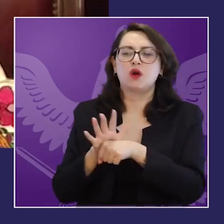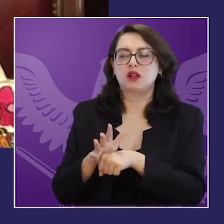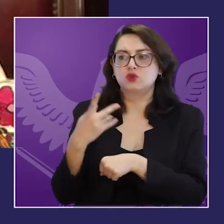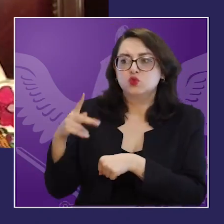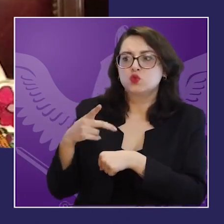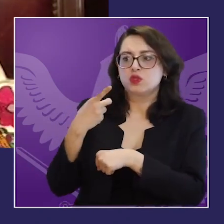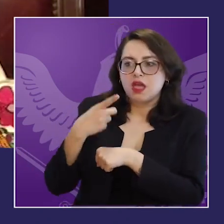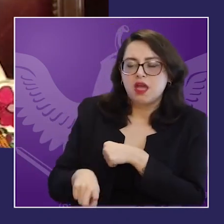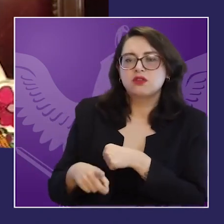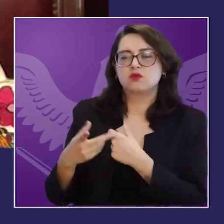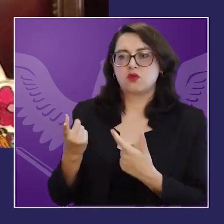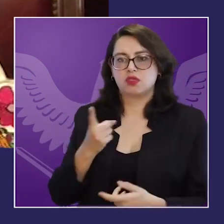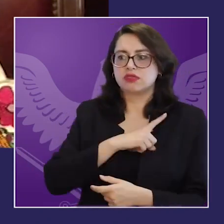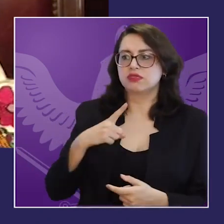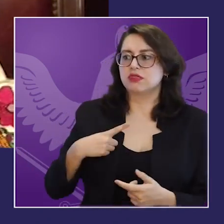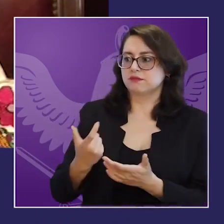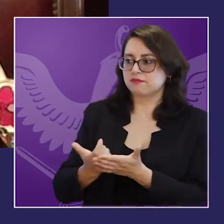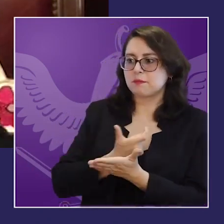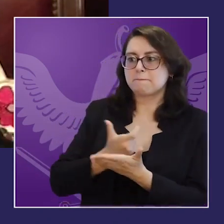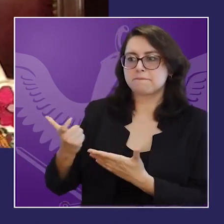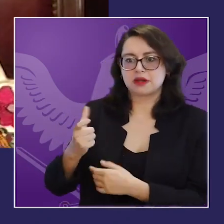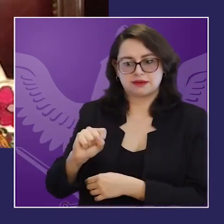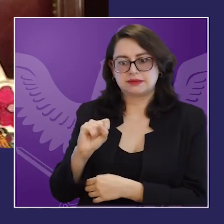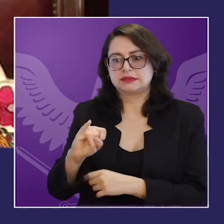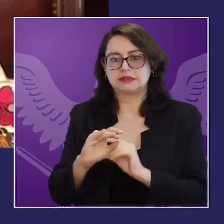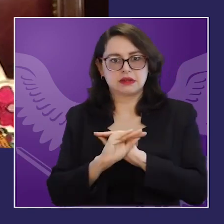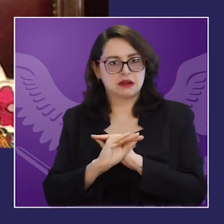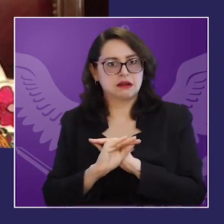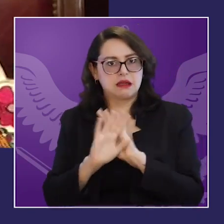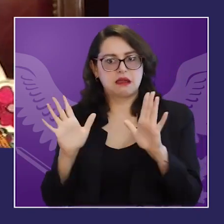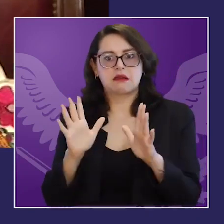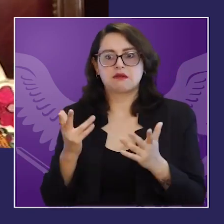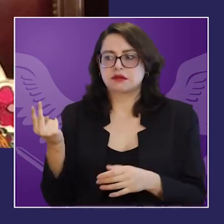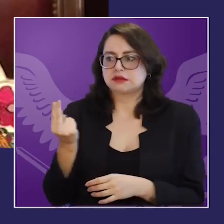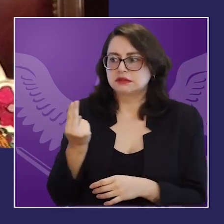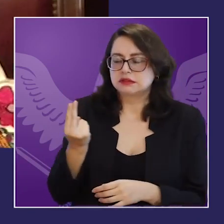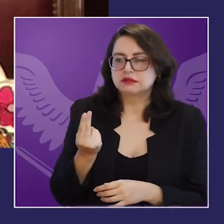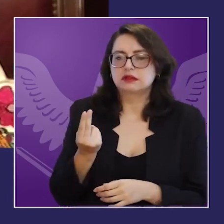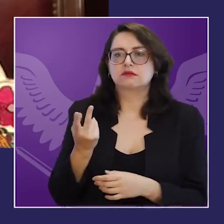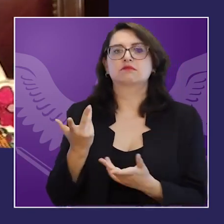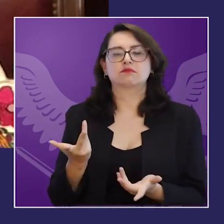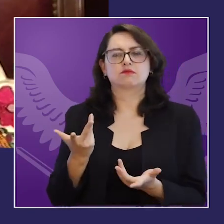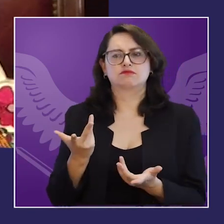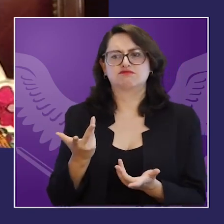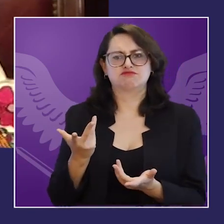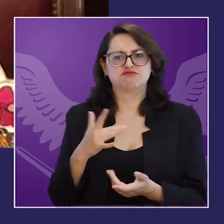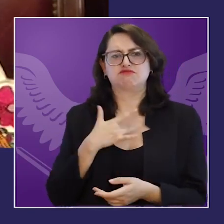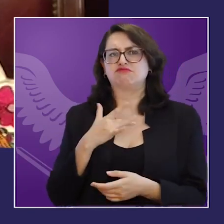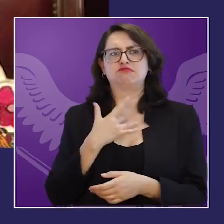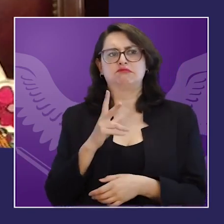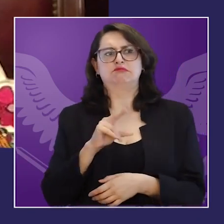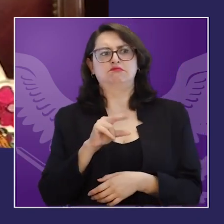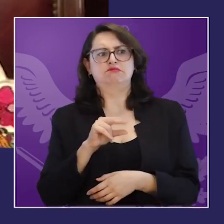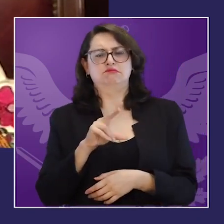y reclamamos indemnización por cuestiones de consumidor o cualquier otra cosa, y por qué no podemos identificarnos